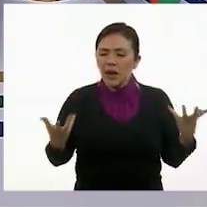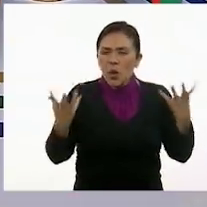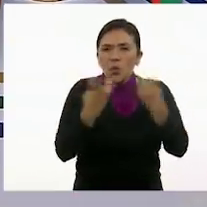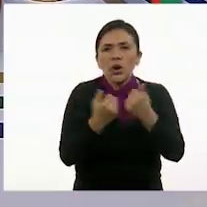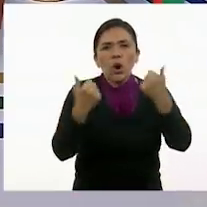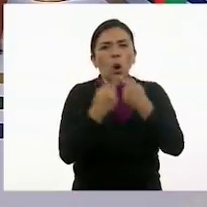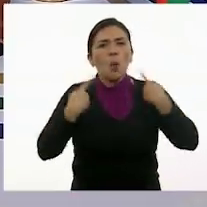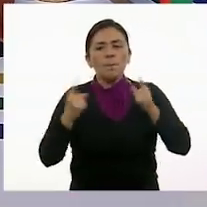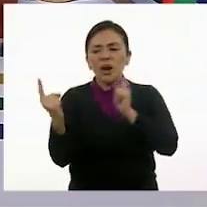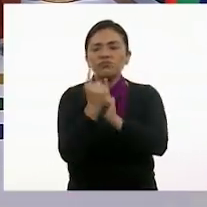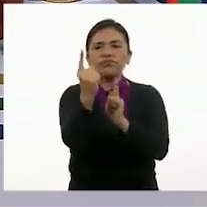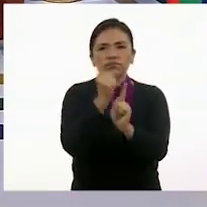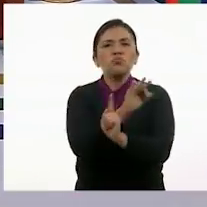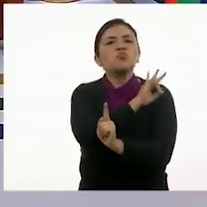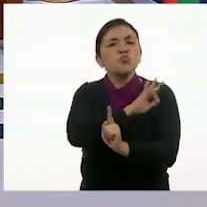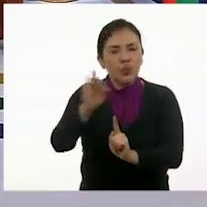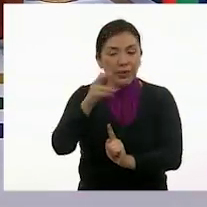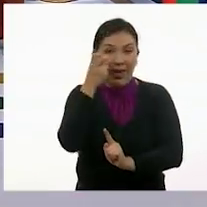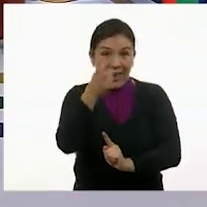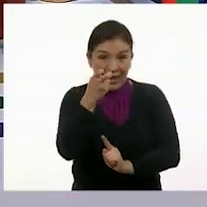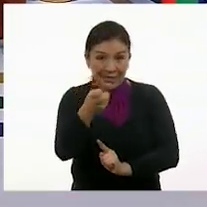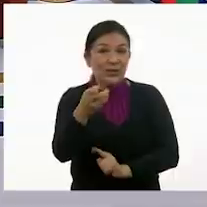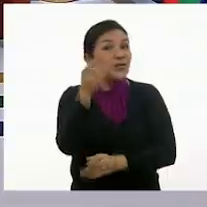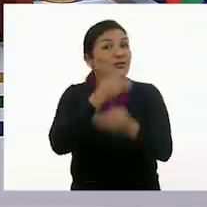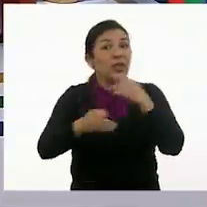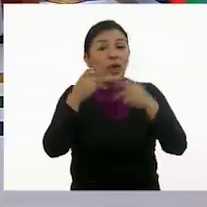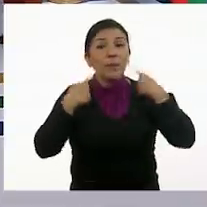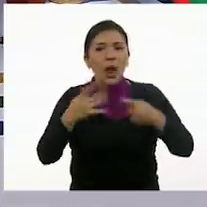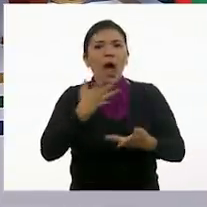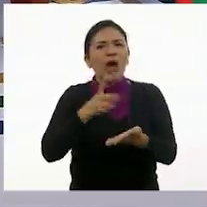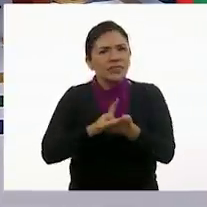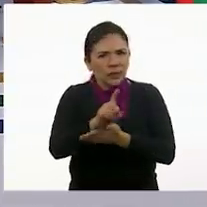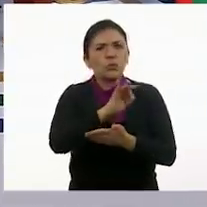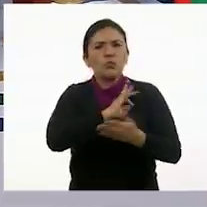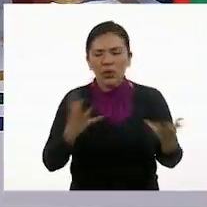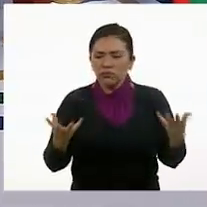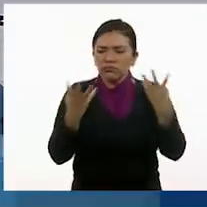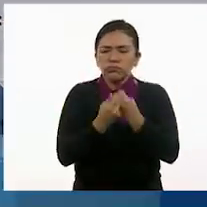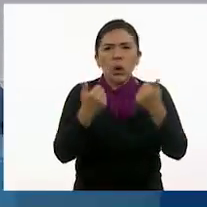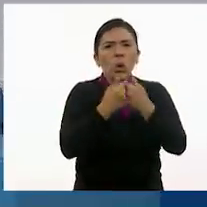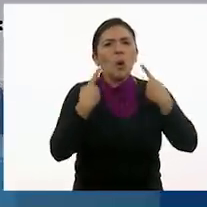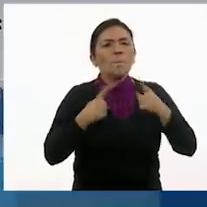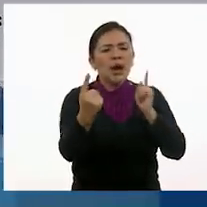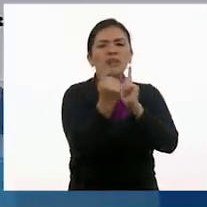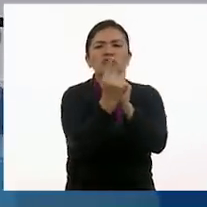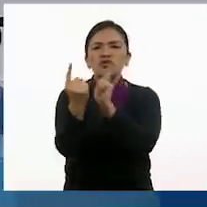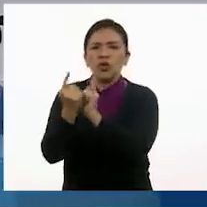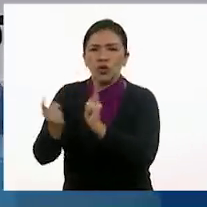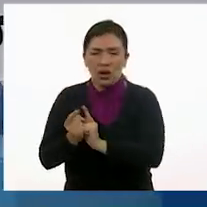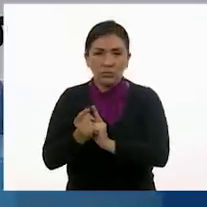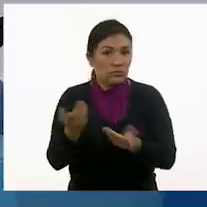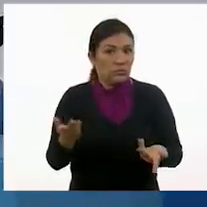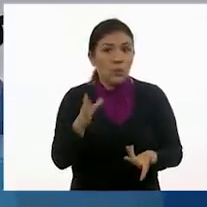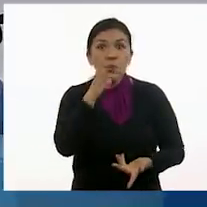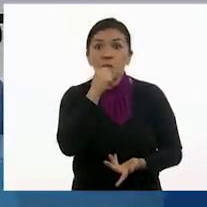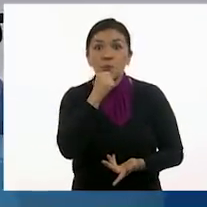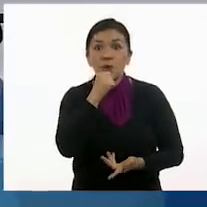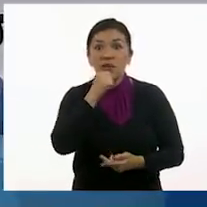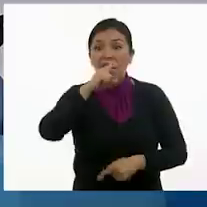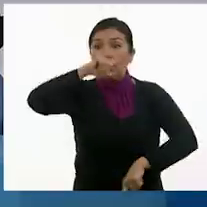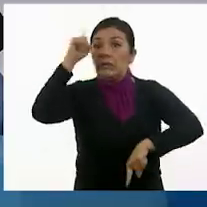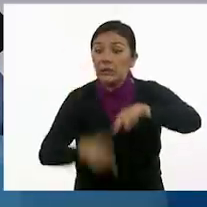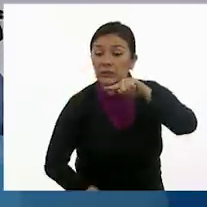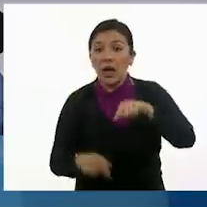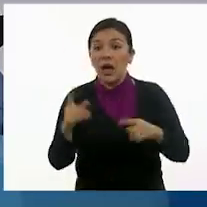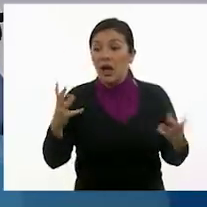personas. Exactamente. Todos tenemos derecho a reunirnos con otras personas y no se puede vulnerar